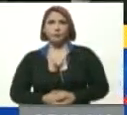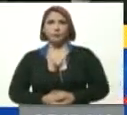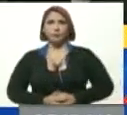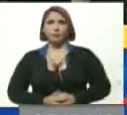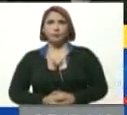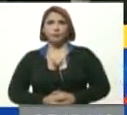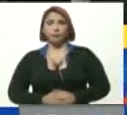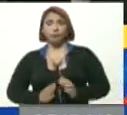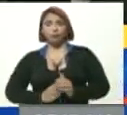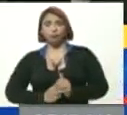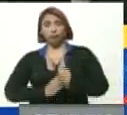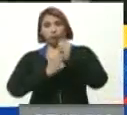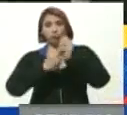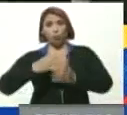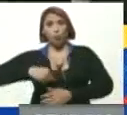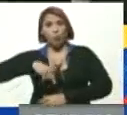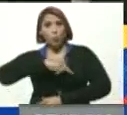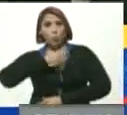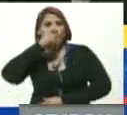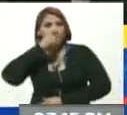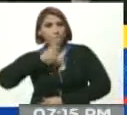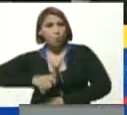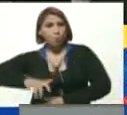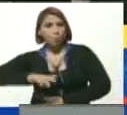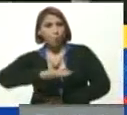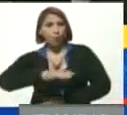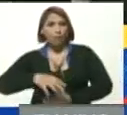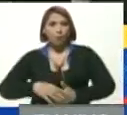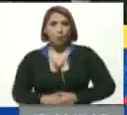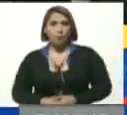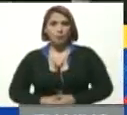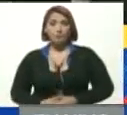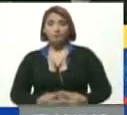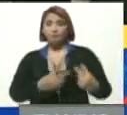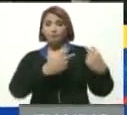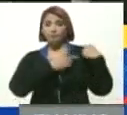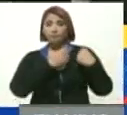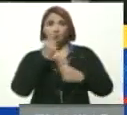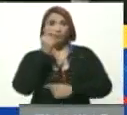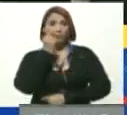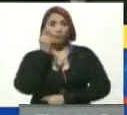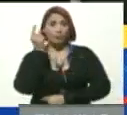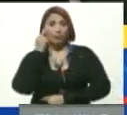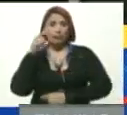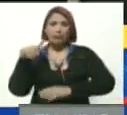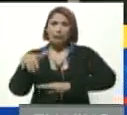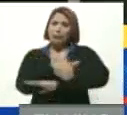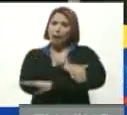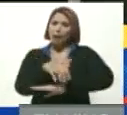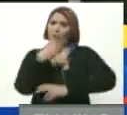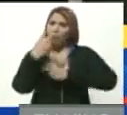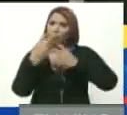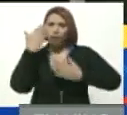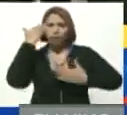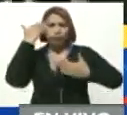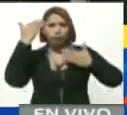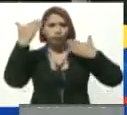el liderazgo de nuestro pueblo, los jefes y jefas de calle. Mi